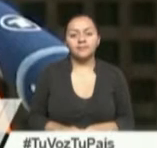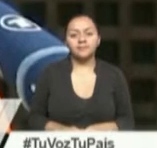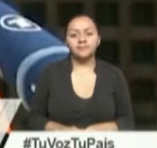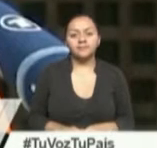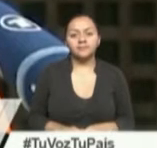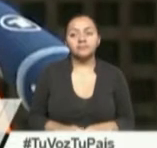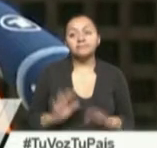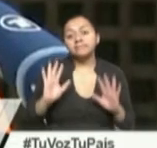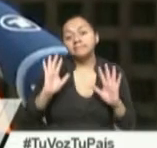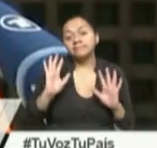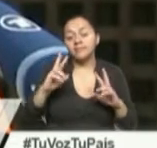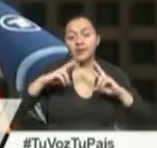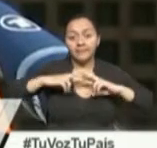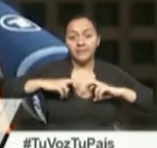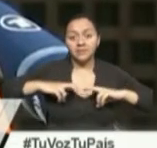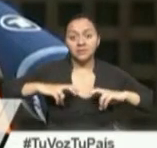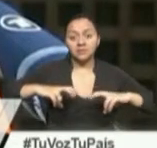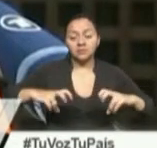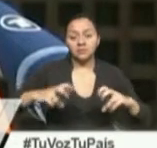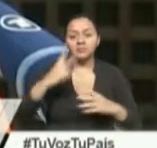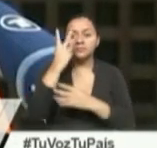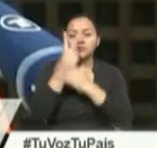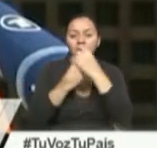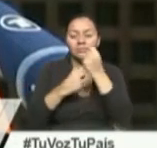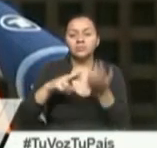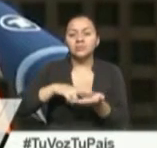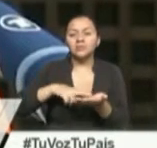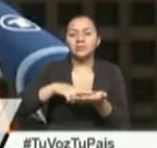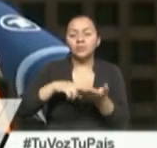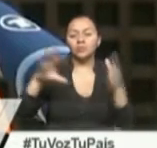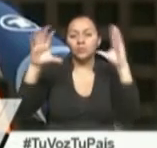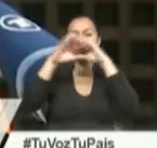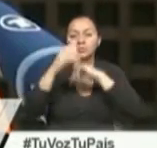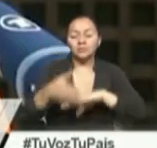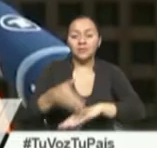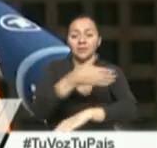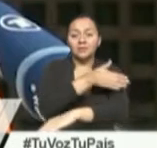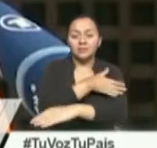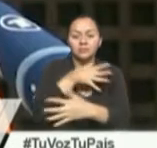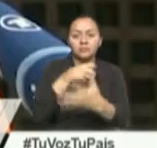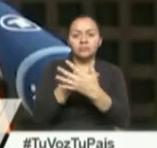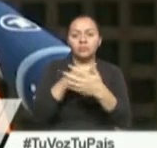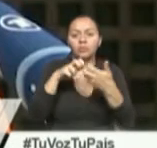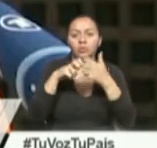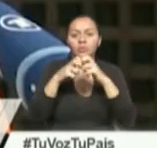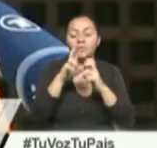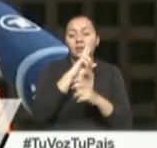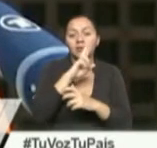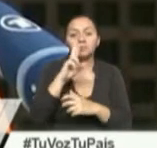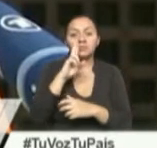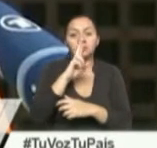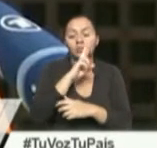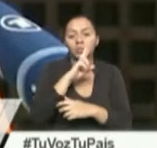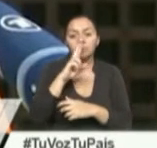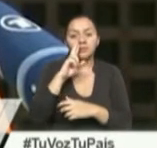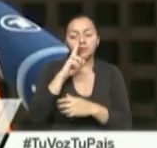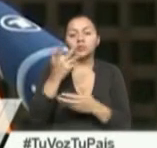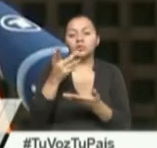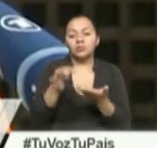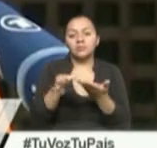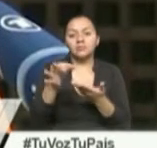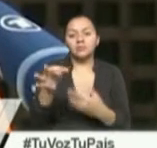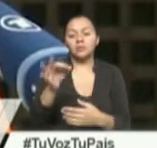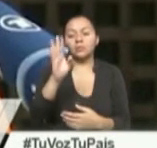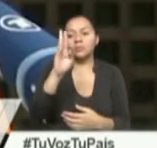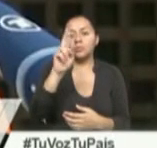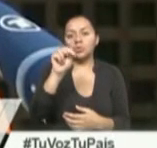2015. Según nuestras investigaciones, ambos se reunieron la noche antes del ataque en un restaurante en Berlín, en el distrito de